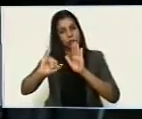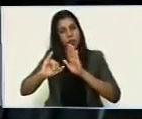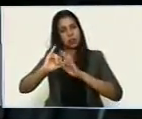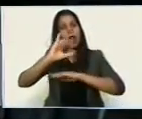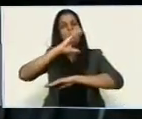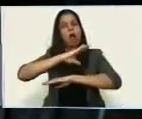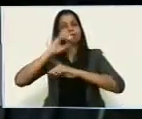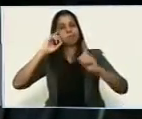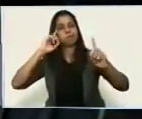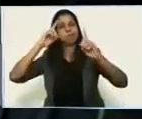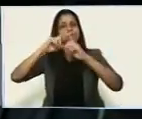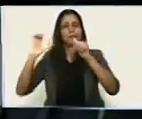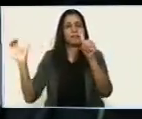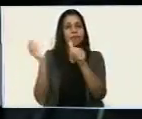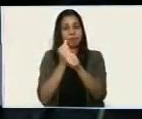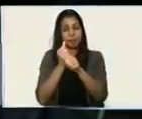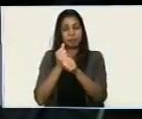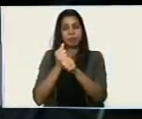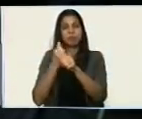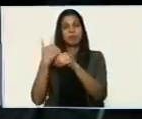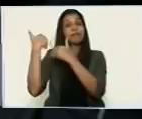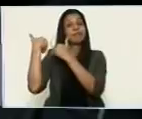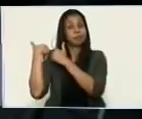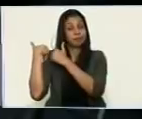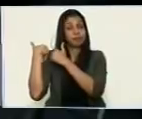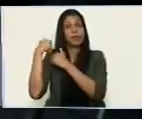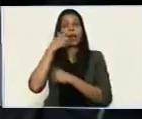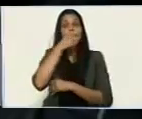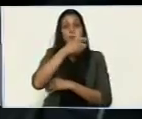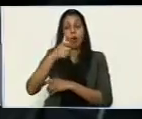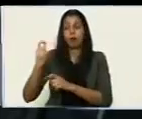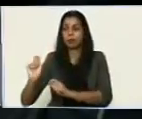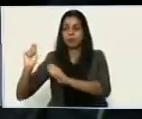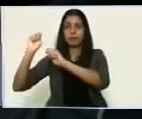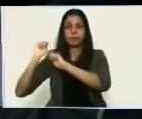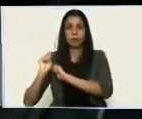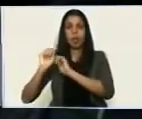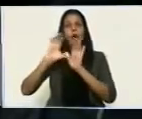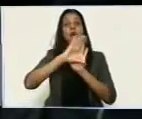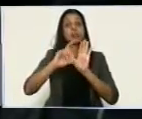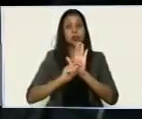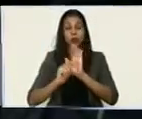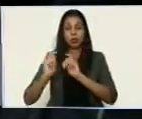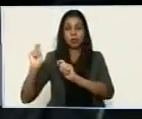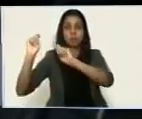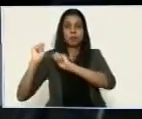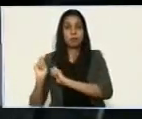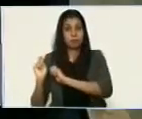el cometido que nos ha encomendado el pueblo y la Constitución?